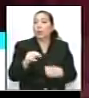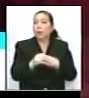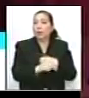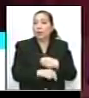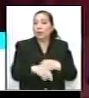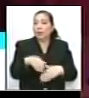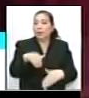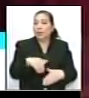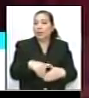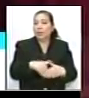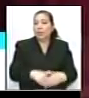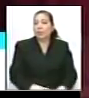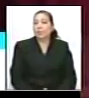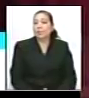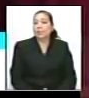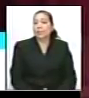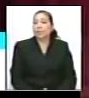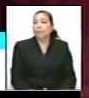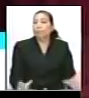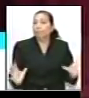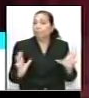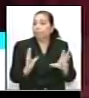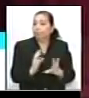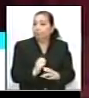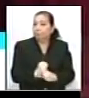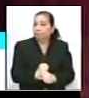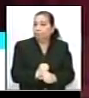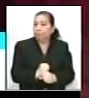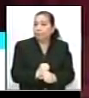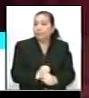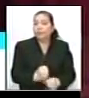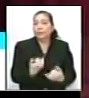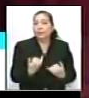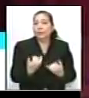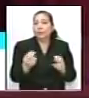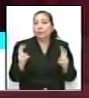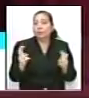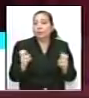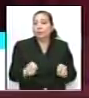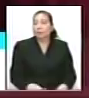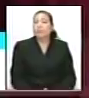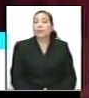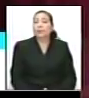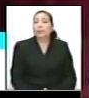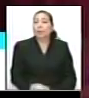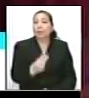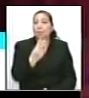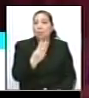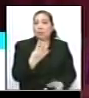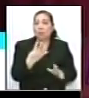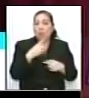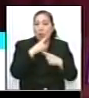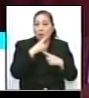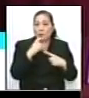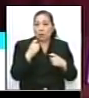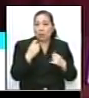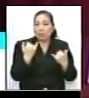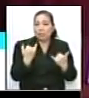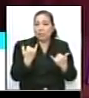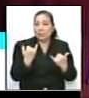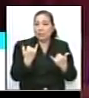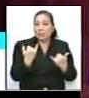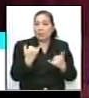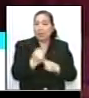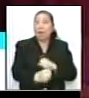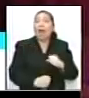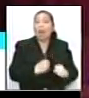Elecciones. Al respecto, voy a resumir la parte sustantiva del caso. El 29 de marzo del 2016